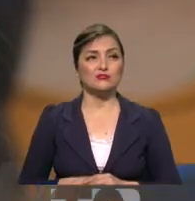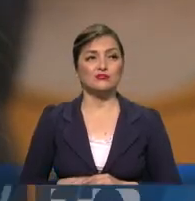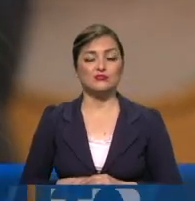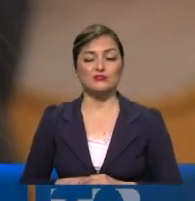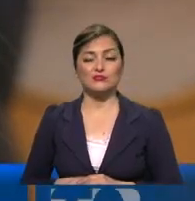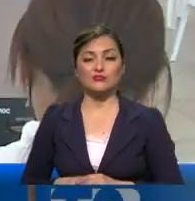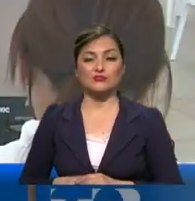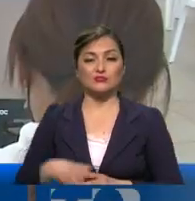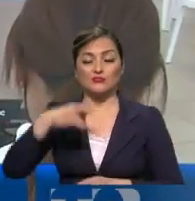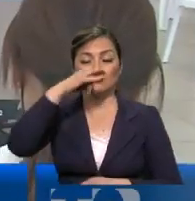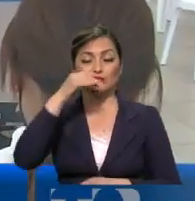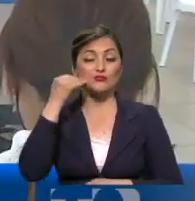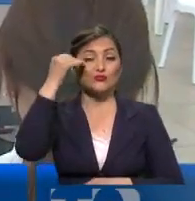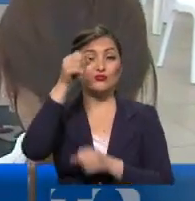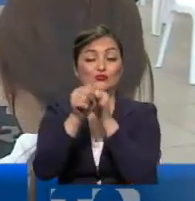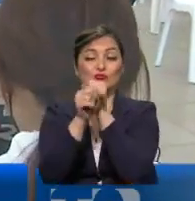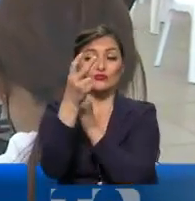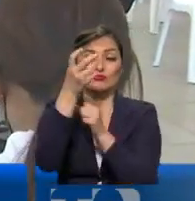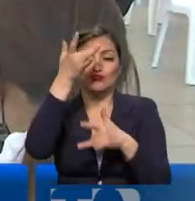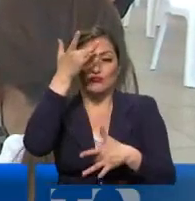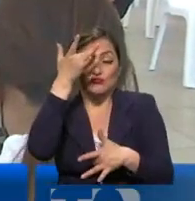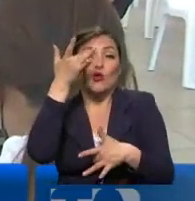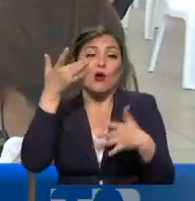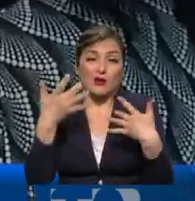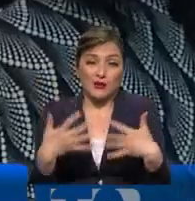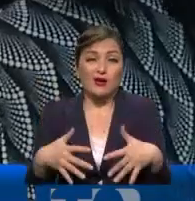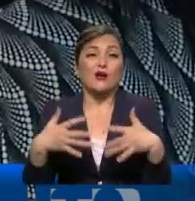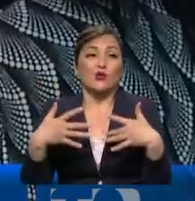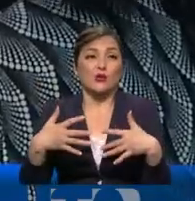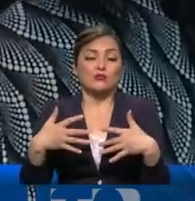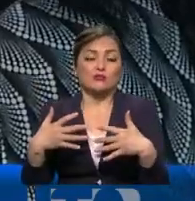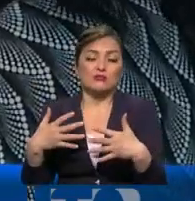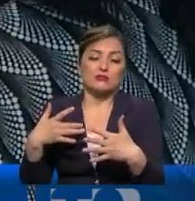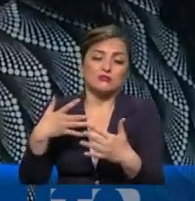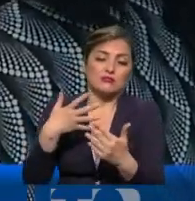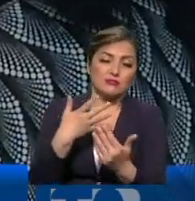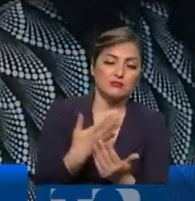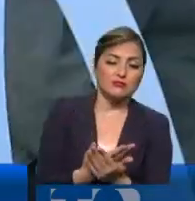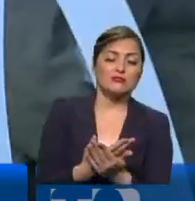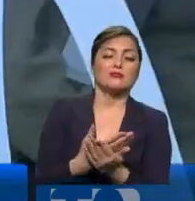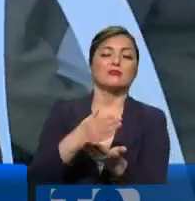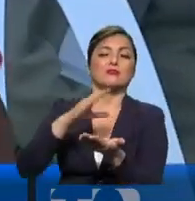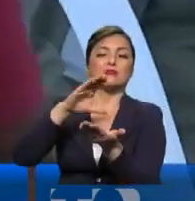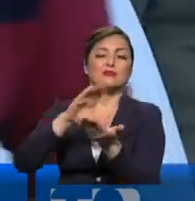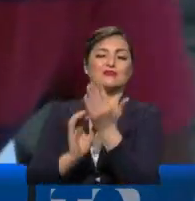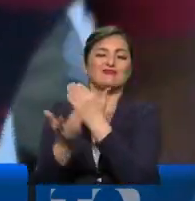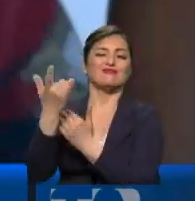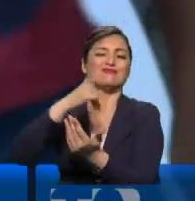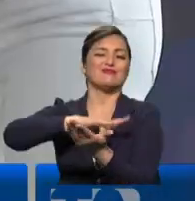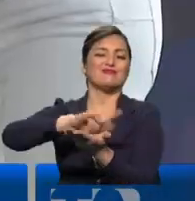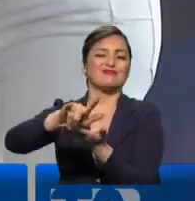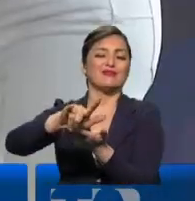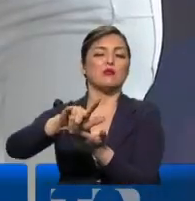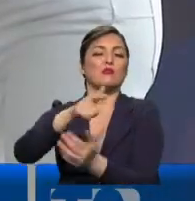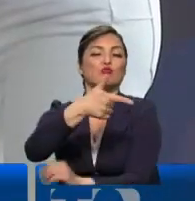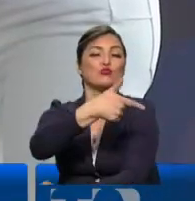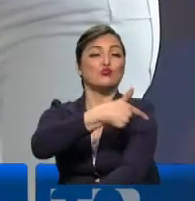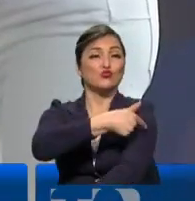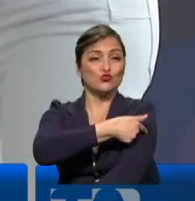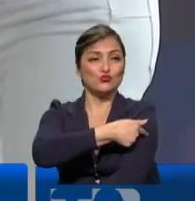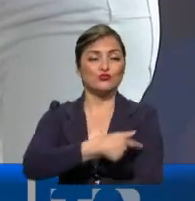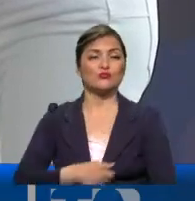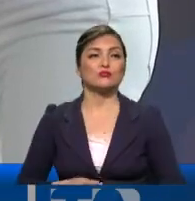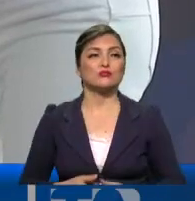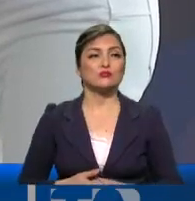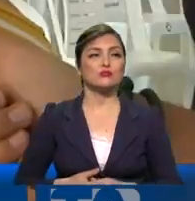Varios niños mayores de 12 años con enfermedades agravantes llegaron hasta el Centro de Convenciones Bicentenario para ser inmunizados contra